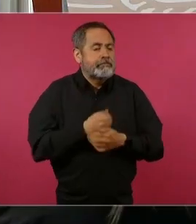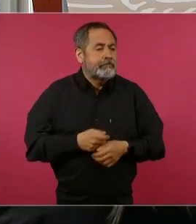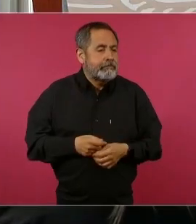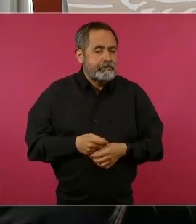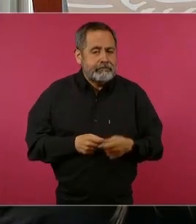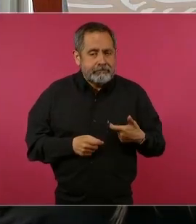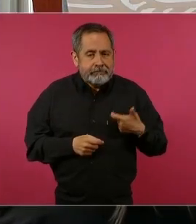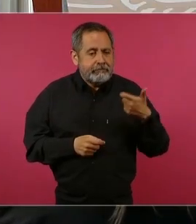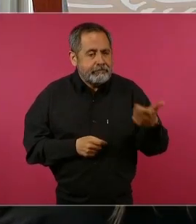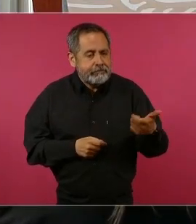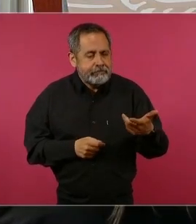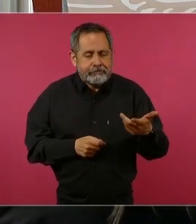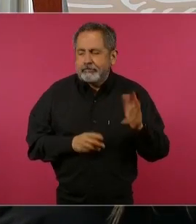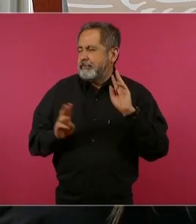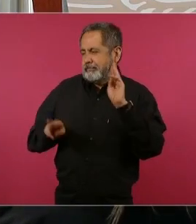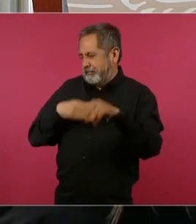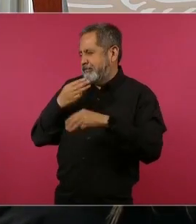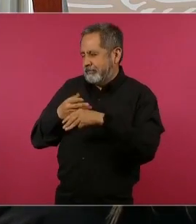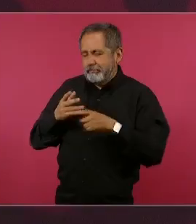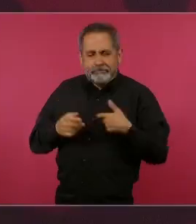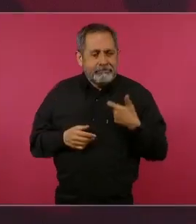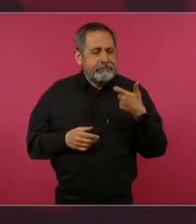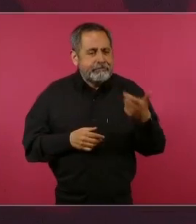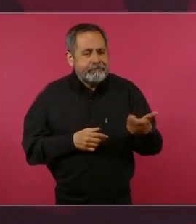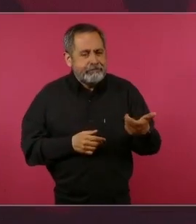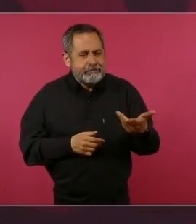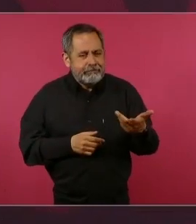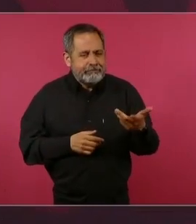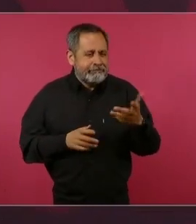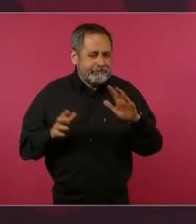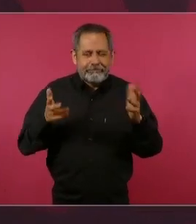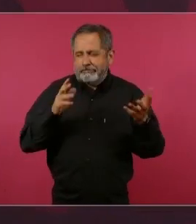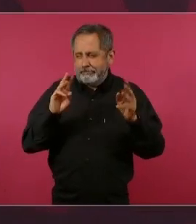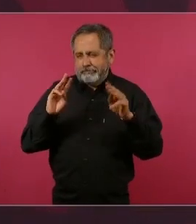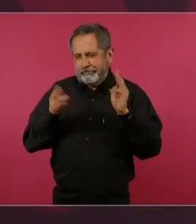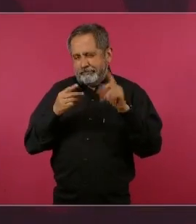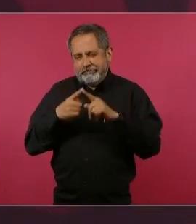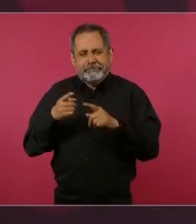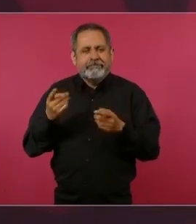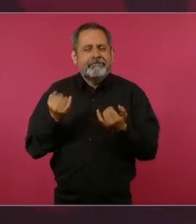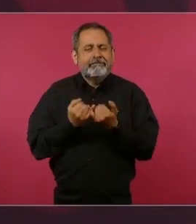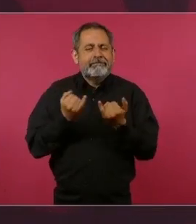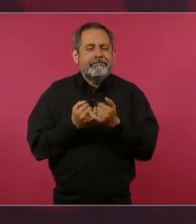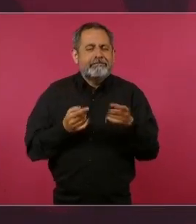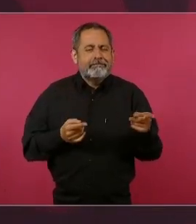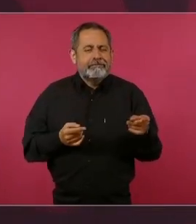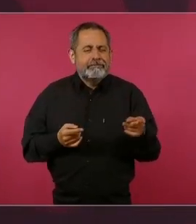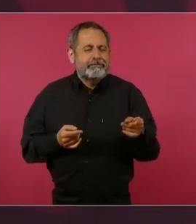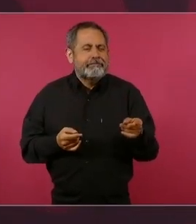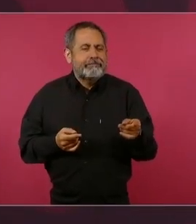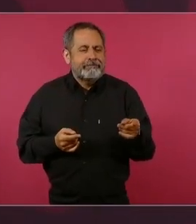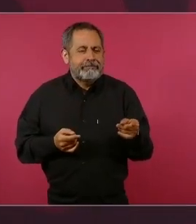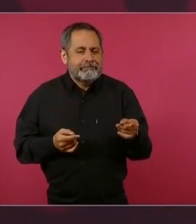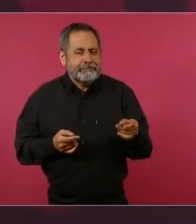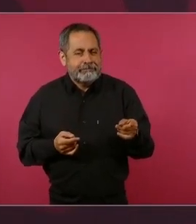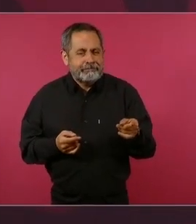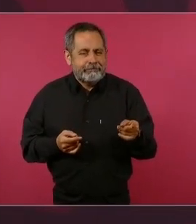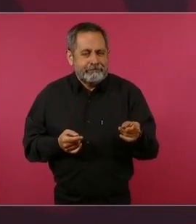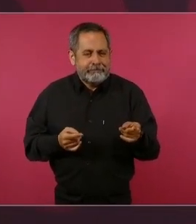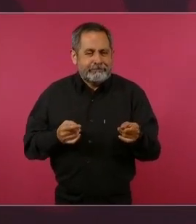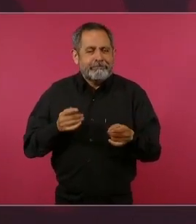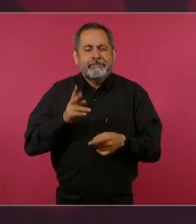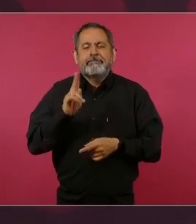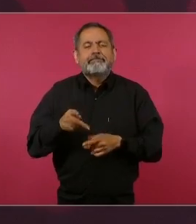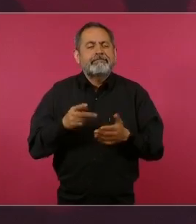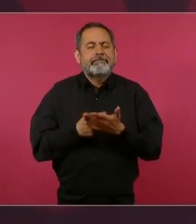Claro, se habla mundial, pero es como el equivalente en el periodismo a